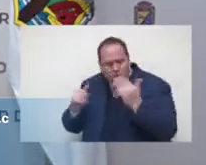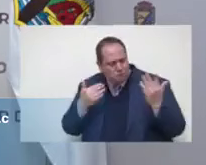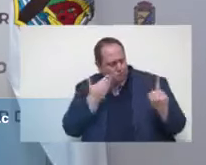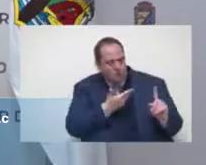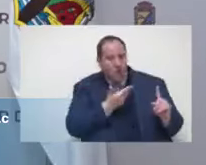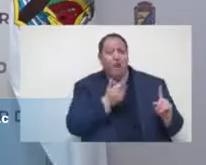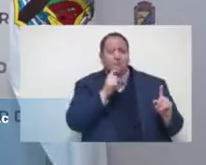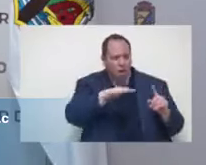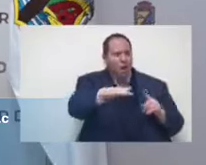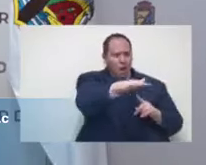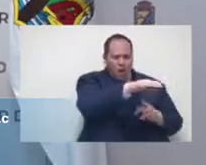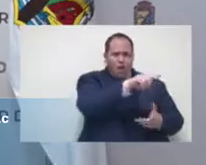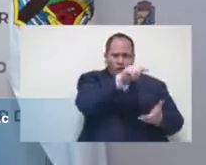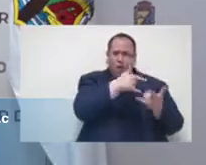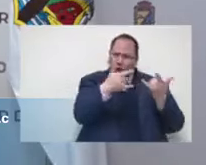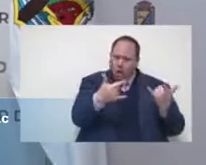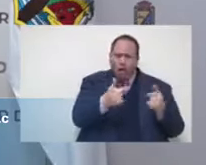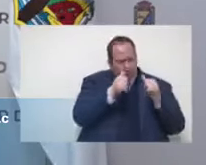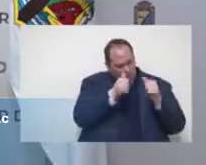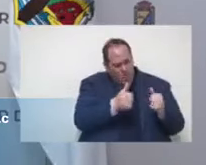un centro histórico.